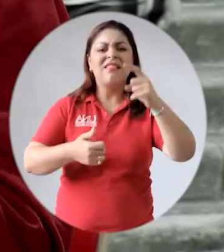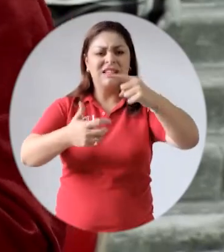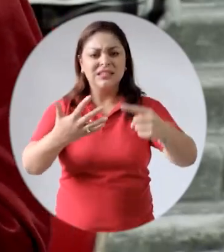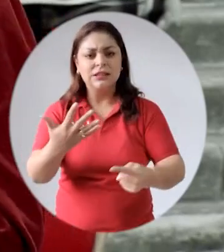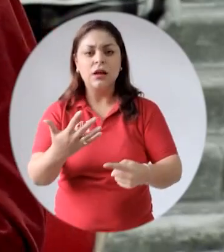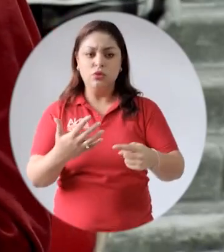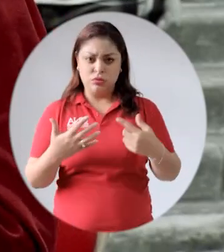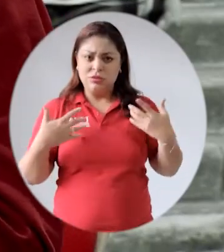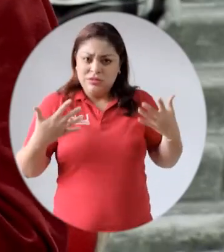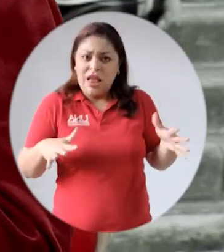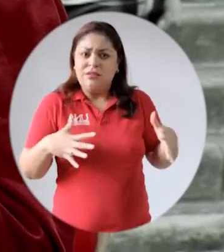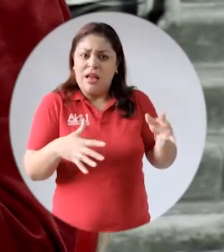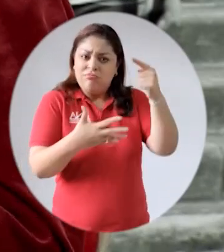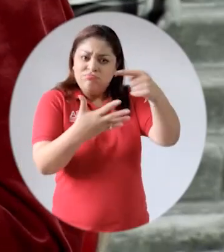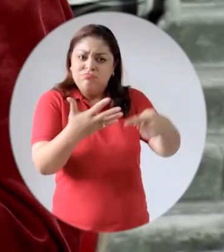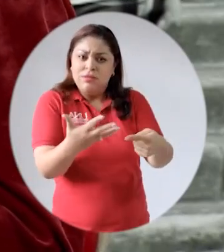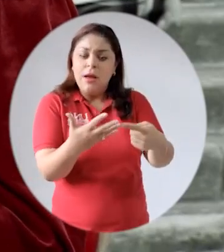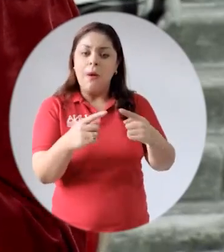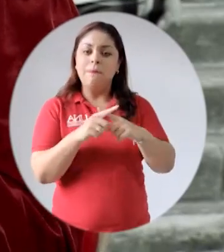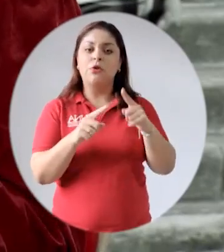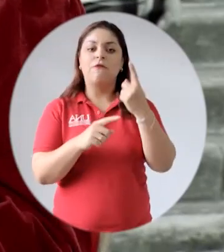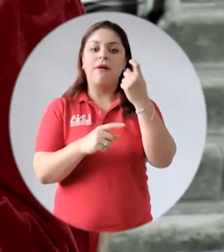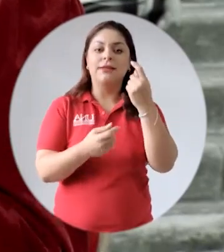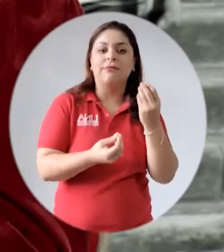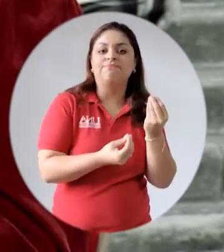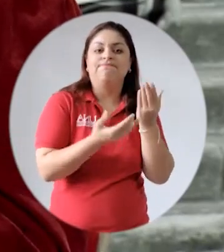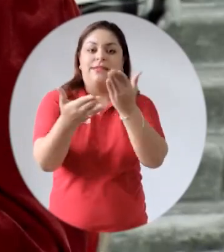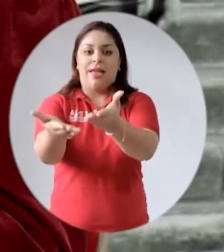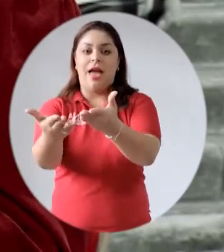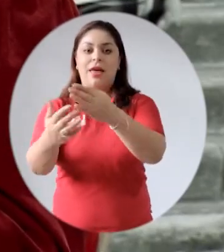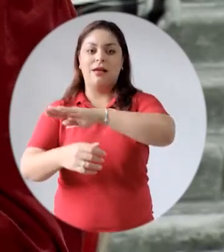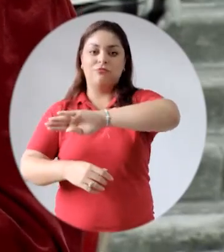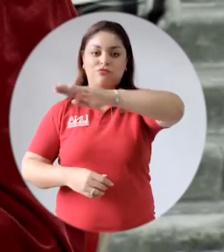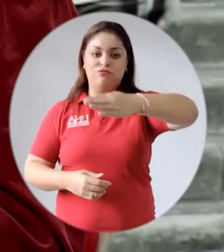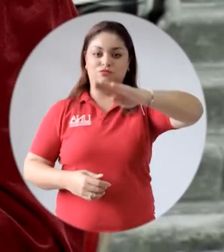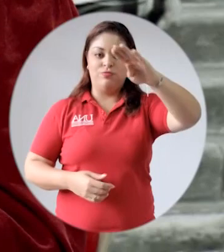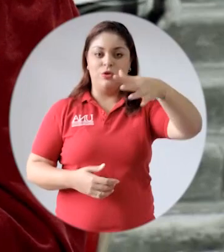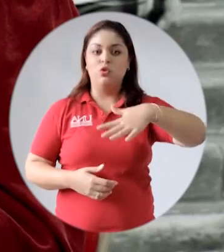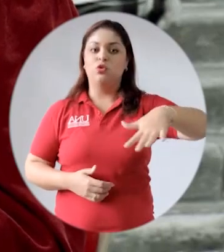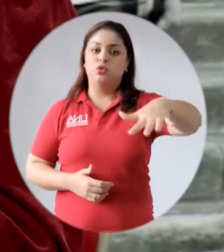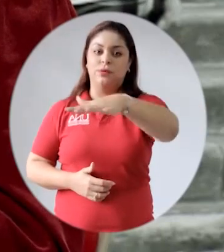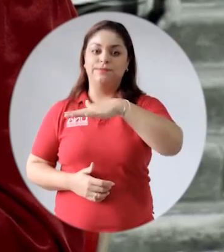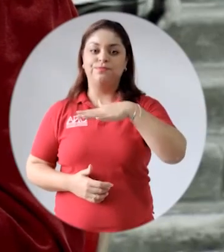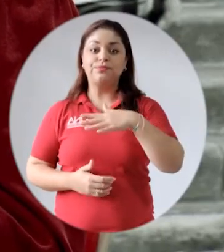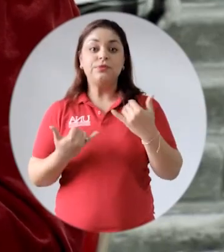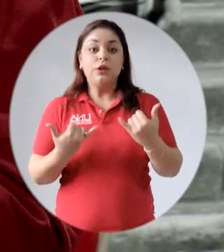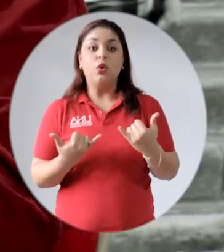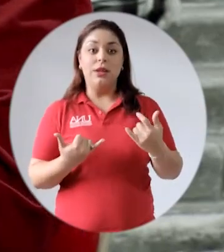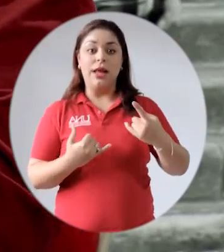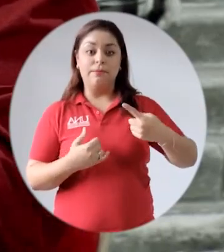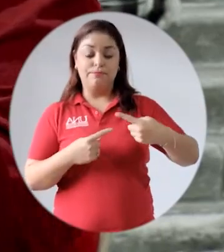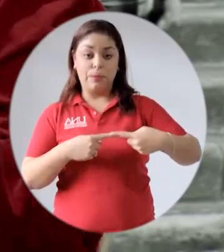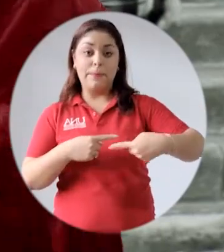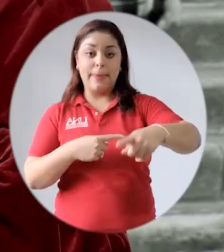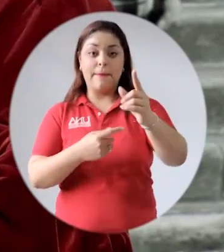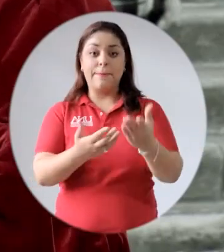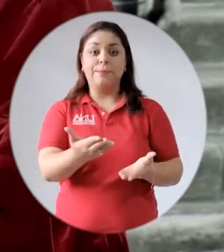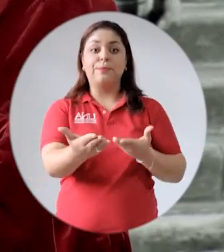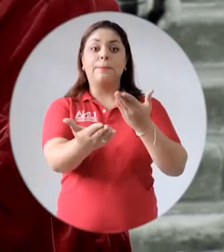mejor, ¿verdad? Y con una encuesta mostramos que las cosas no andan tan bien como